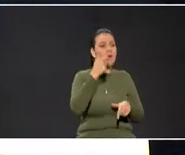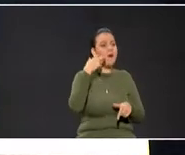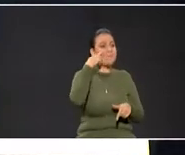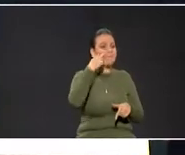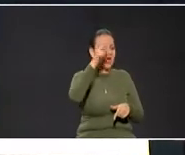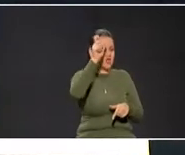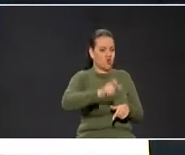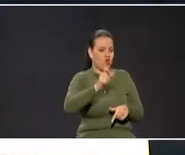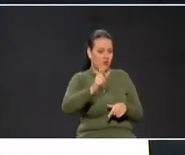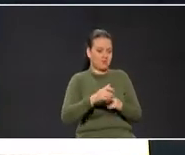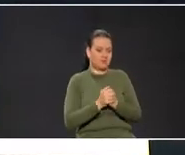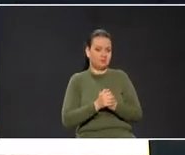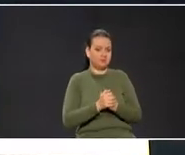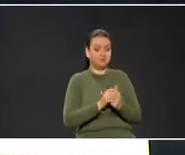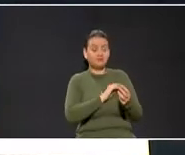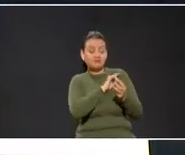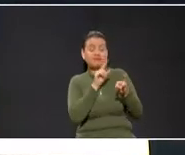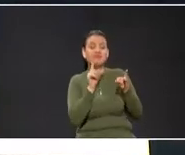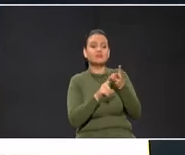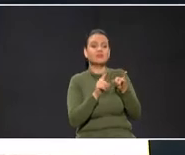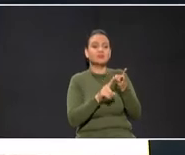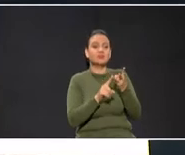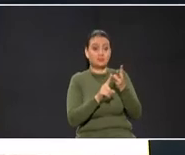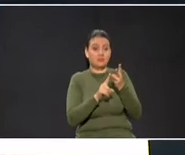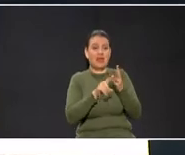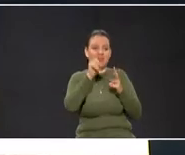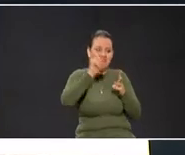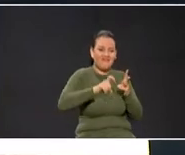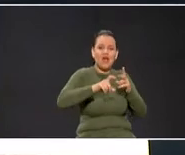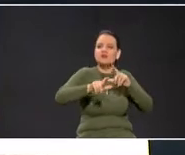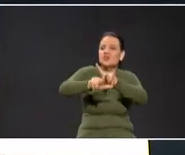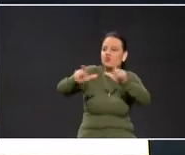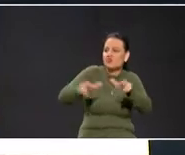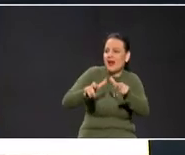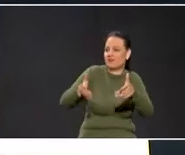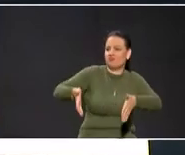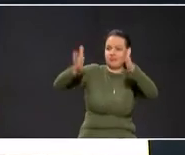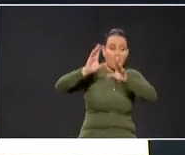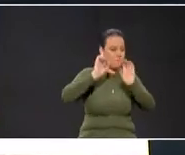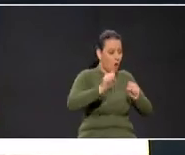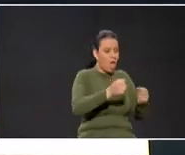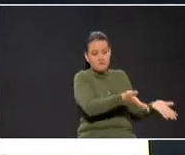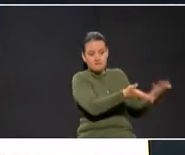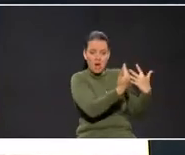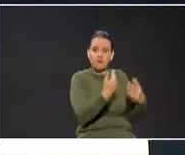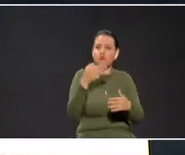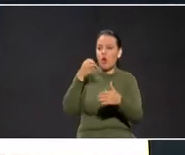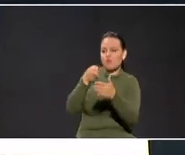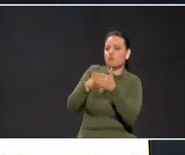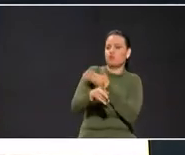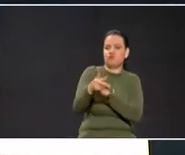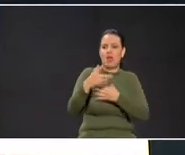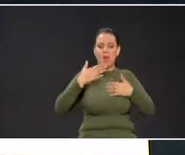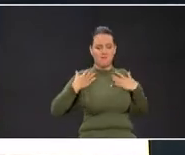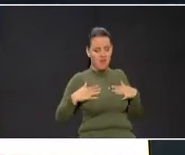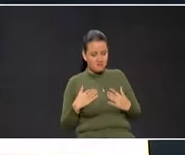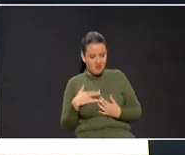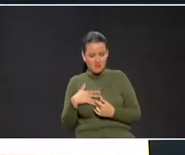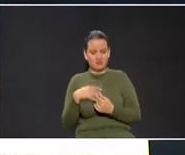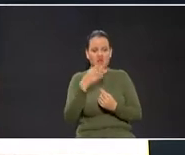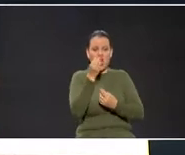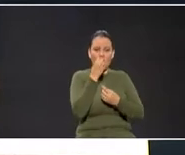para garantizar la posibilidad de que ellos tengan su aseo personal puedan vestirse y yo he pensado en tener lo que